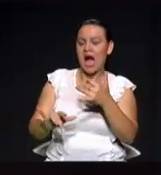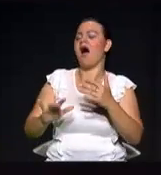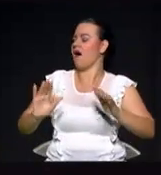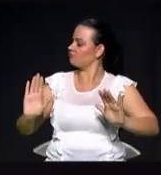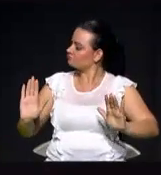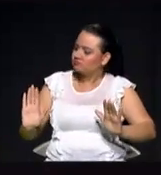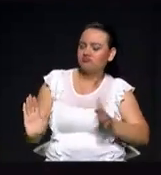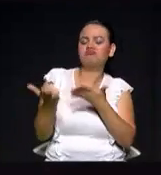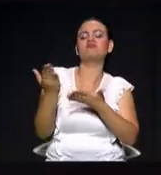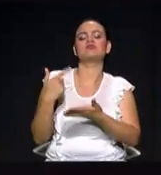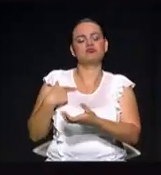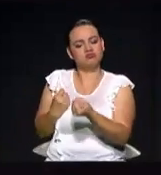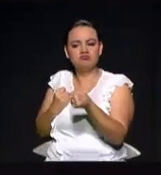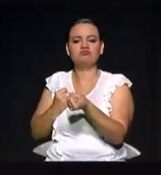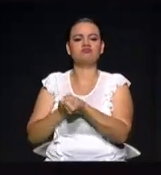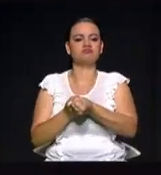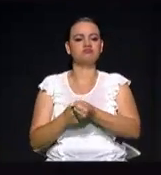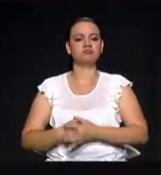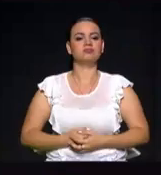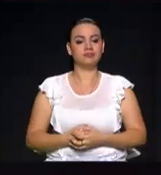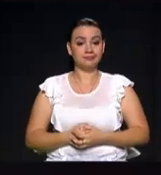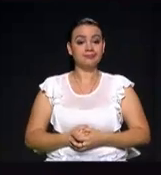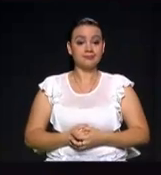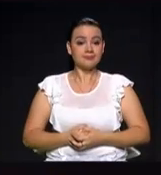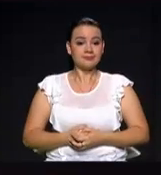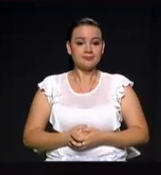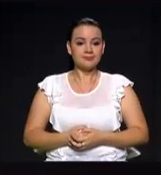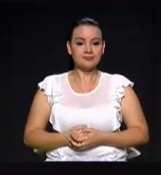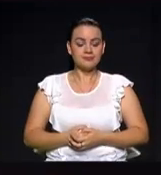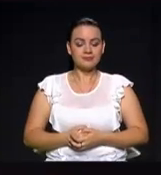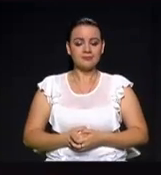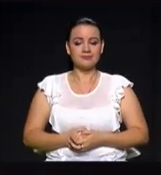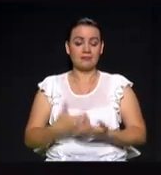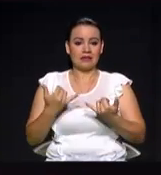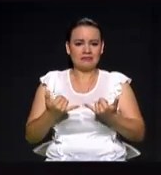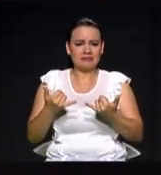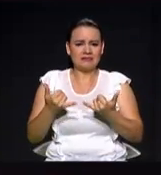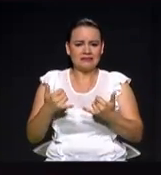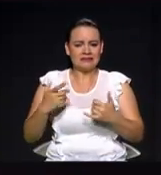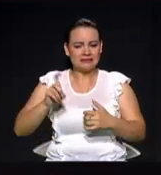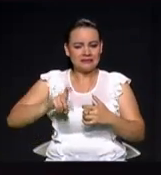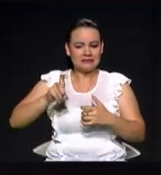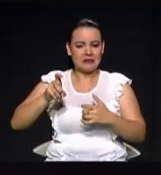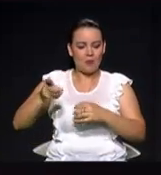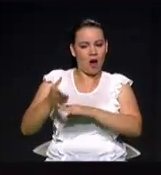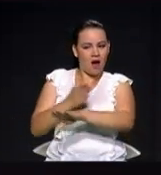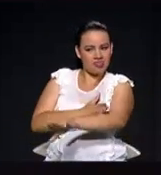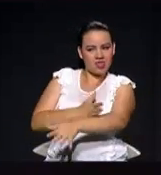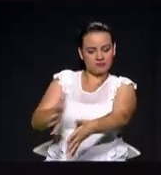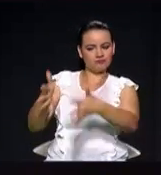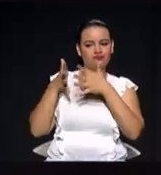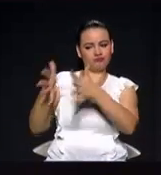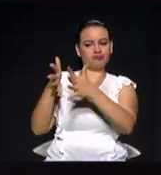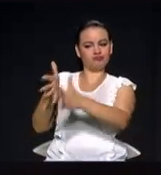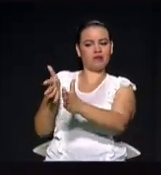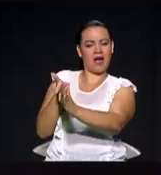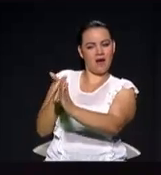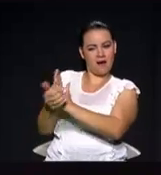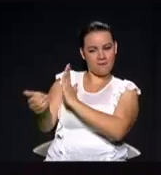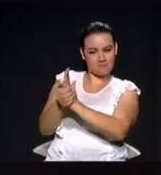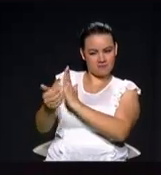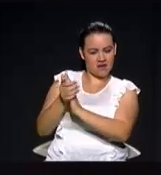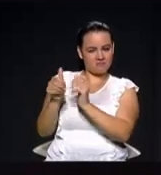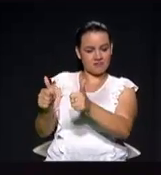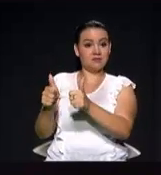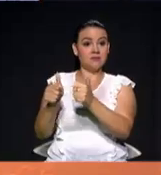además vamos a crear lo más importante que necesita una industria en el mundo talento nuestra estrategia de desarrollo de bayer software es